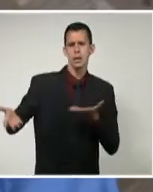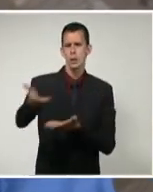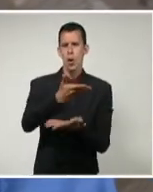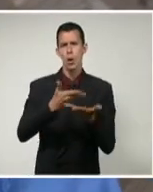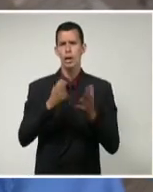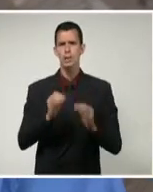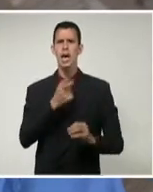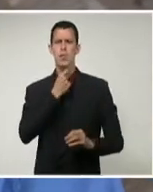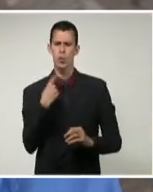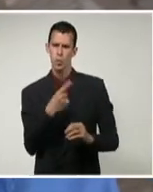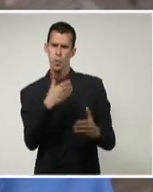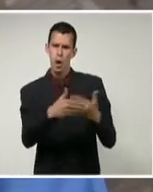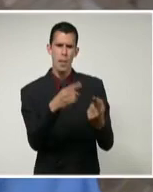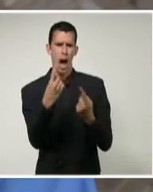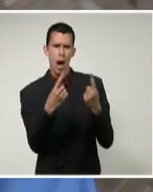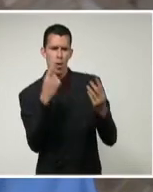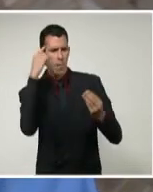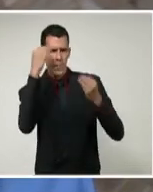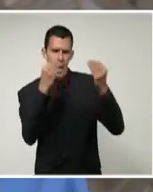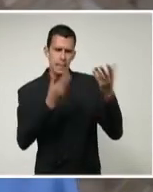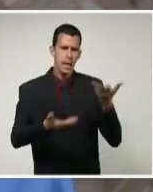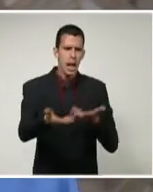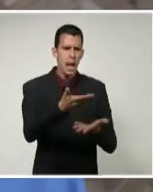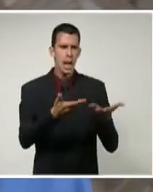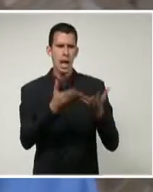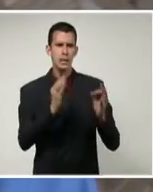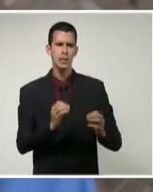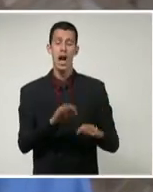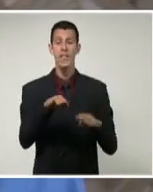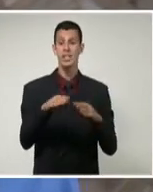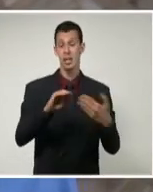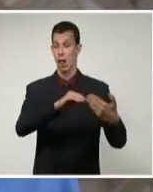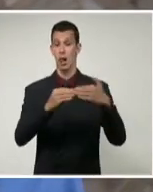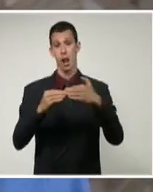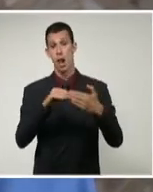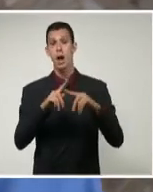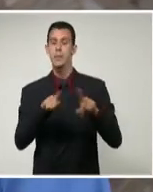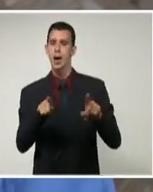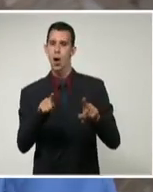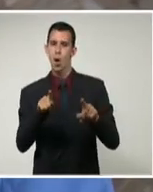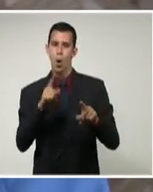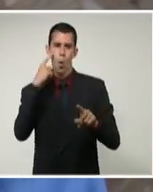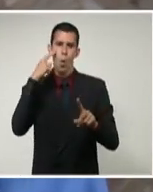cómo hemos analizado puntos de vista diferentes, cómo llegar a consenso, cómo tratar de materializar las